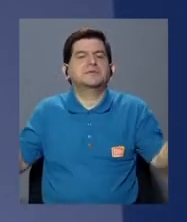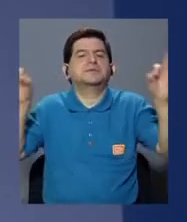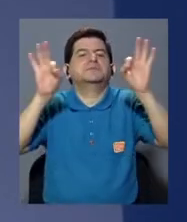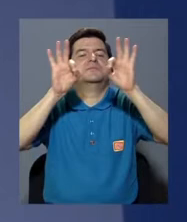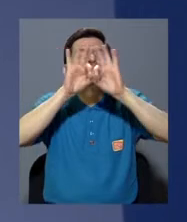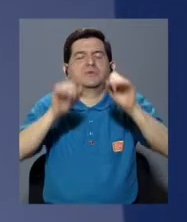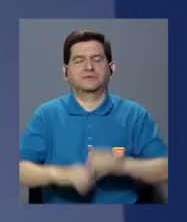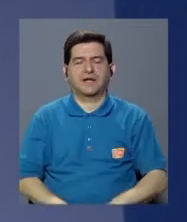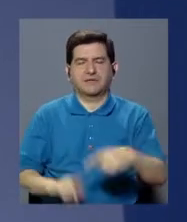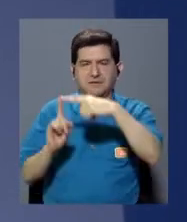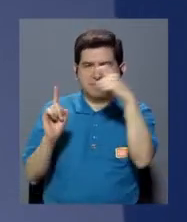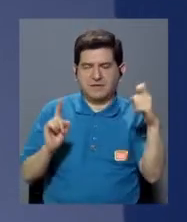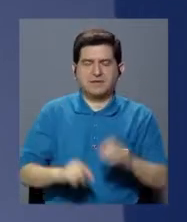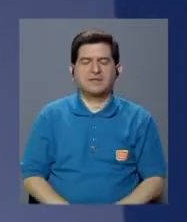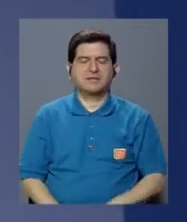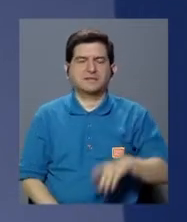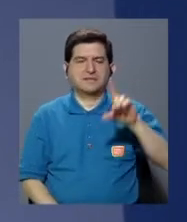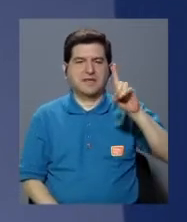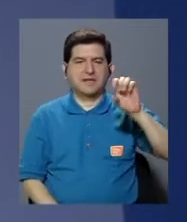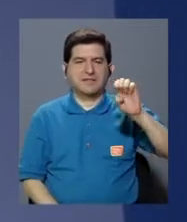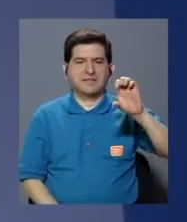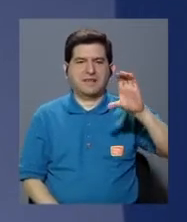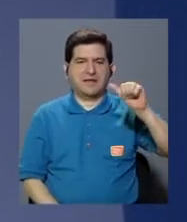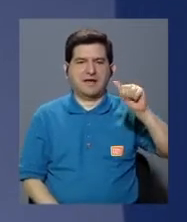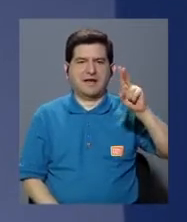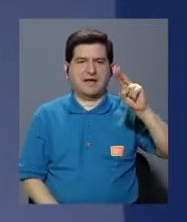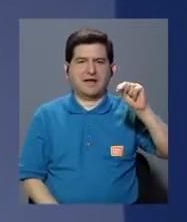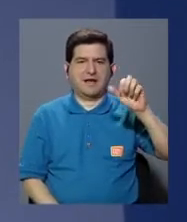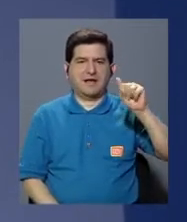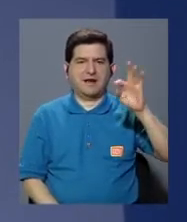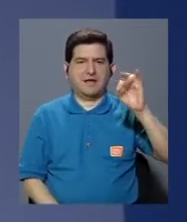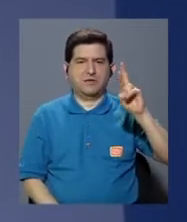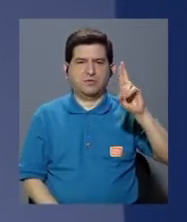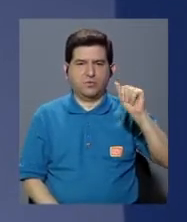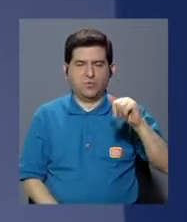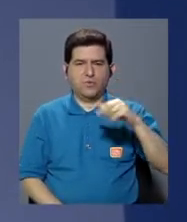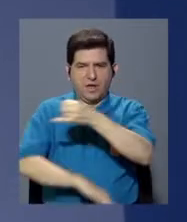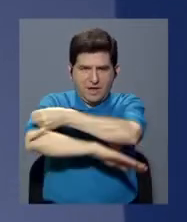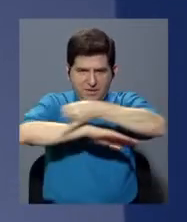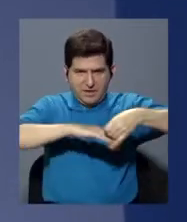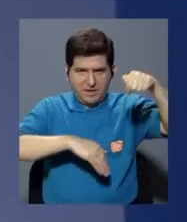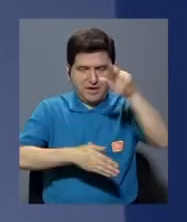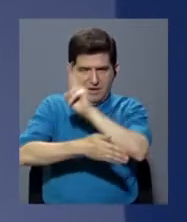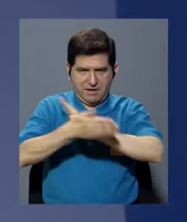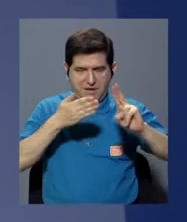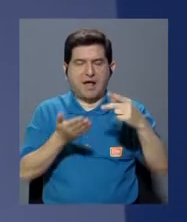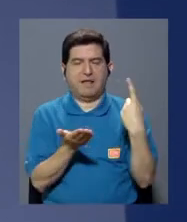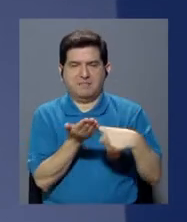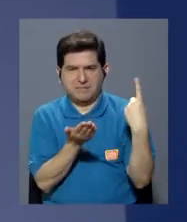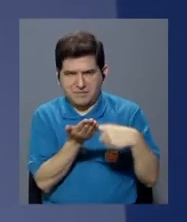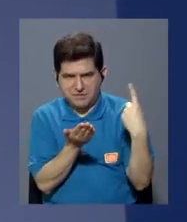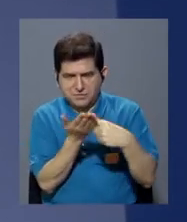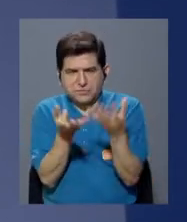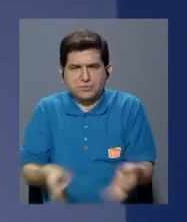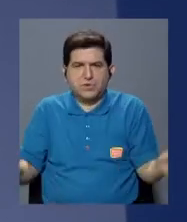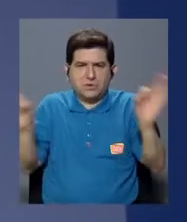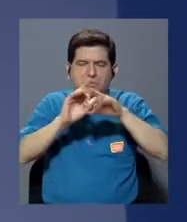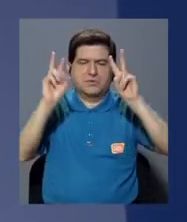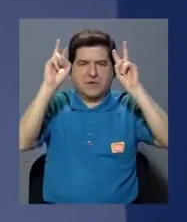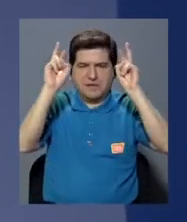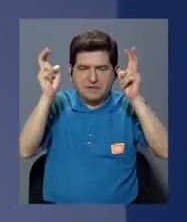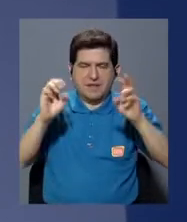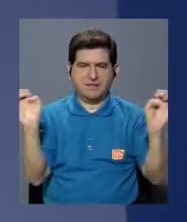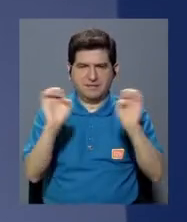muy importante desde la decanatura de ingeniería de esta universidad, el gran debate sobre el